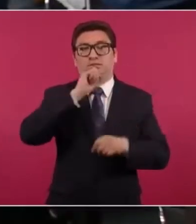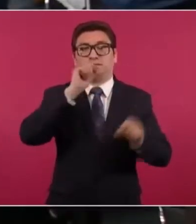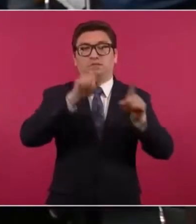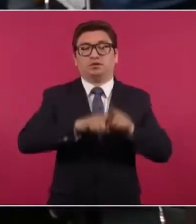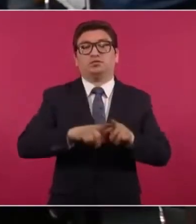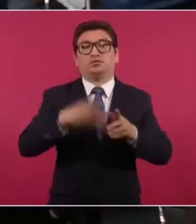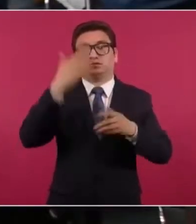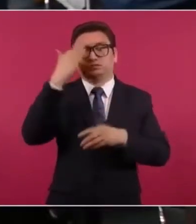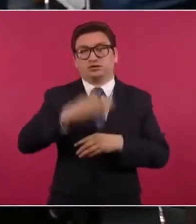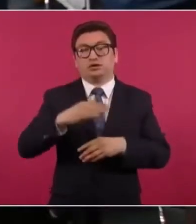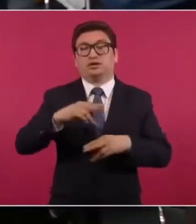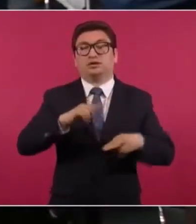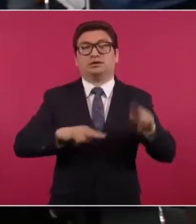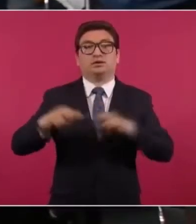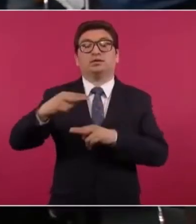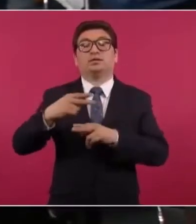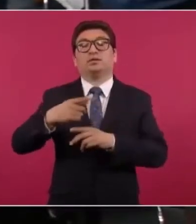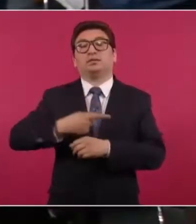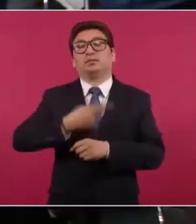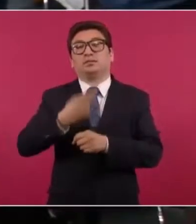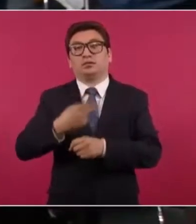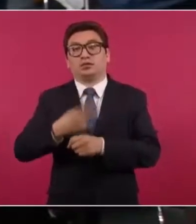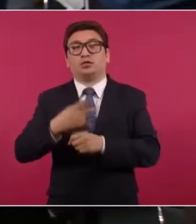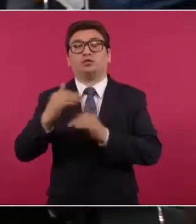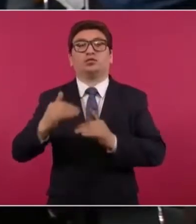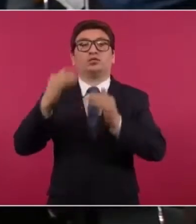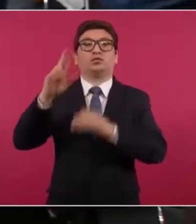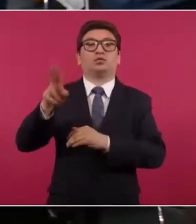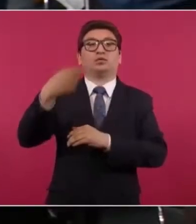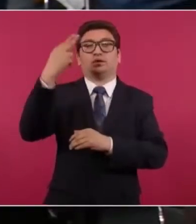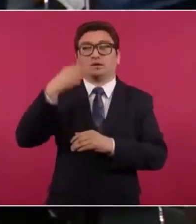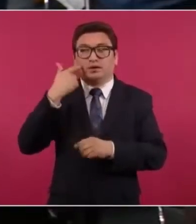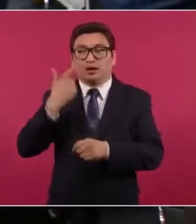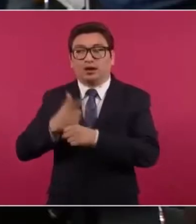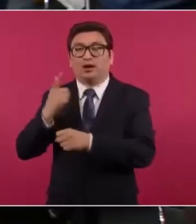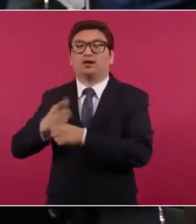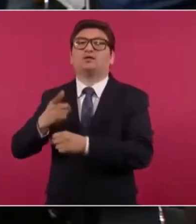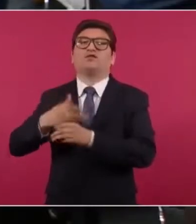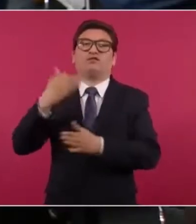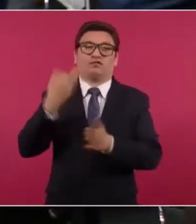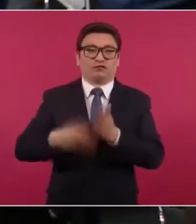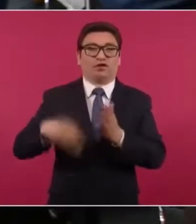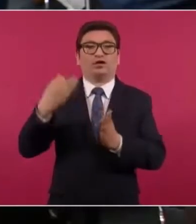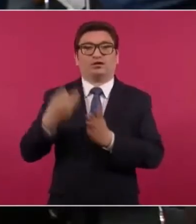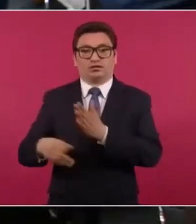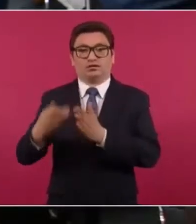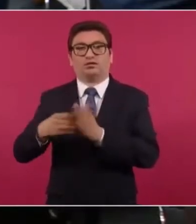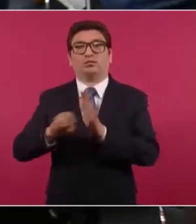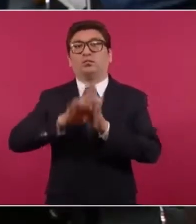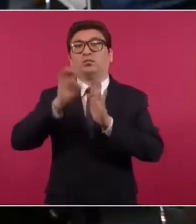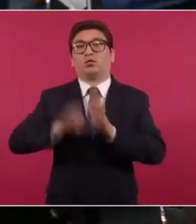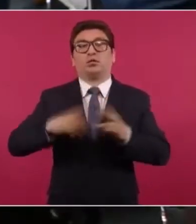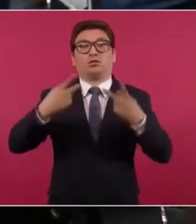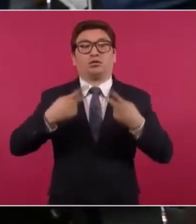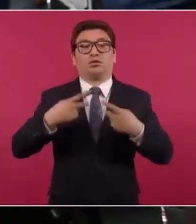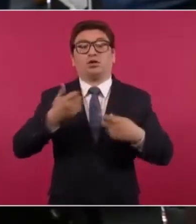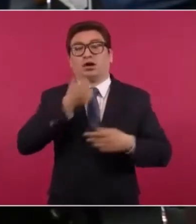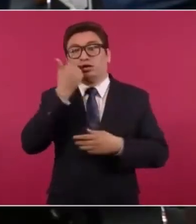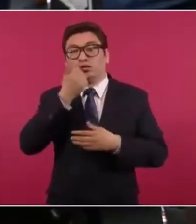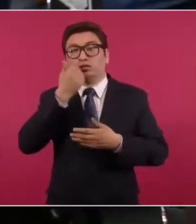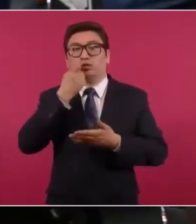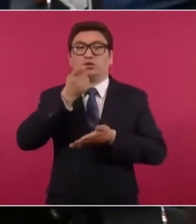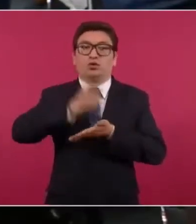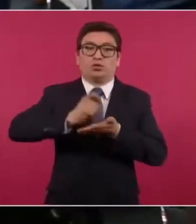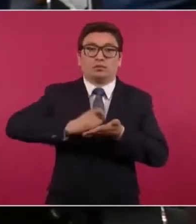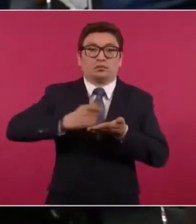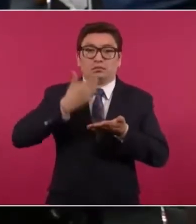nivel medio, superior y superior, pues han encontrado deficiencias incluso para hacer una escritura correcta. Y también los